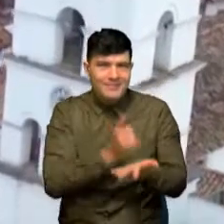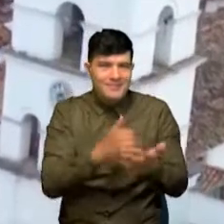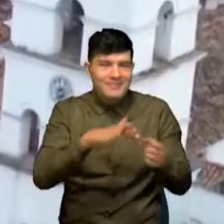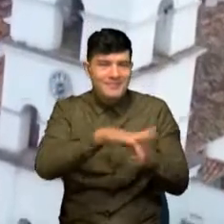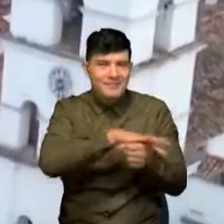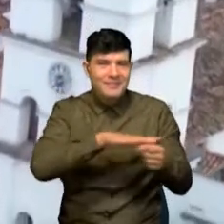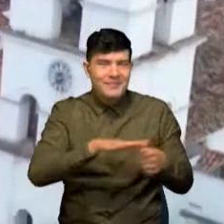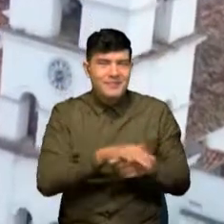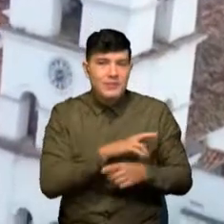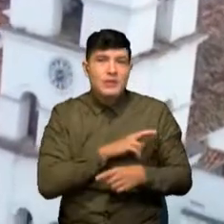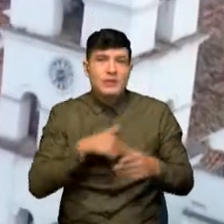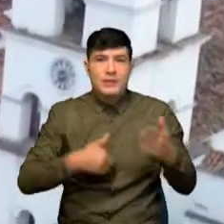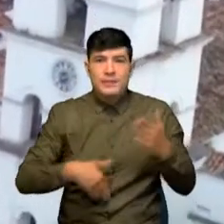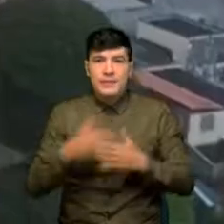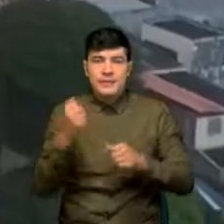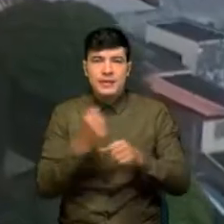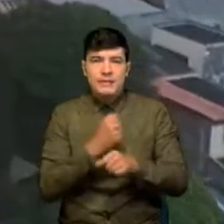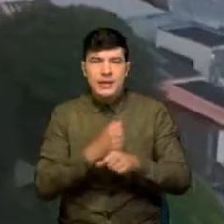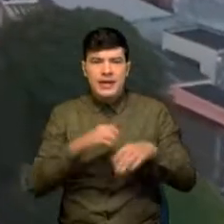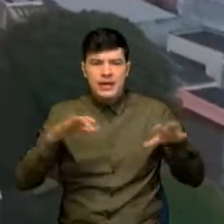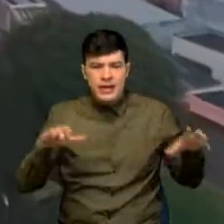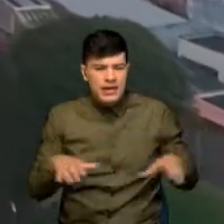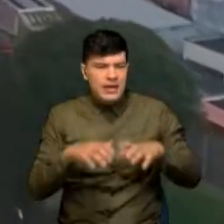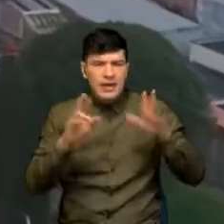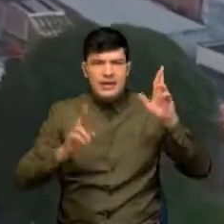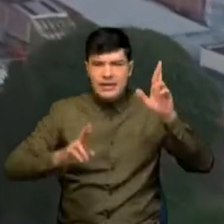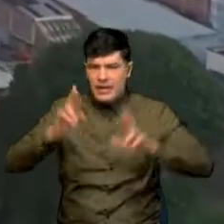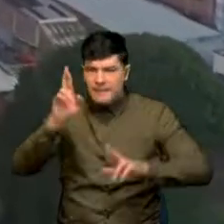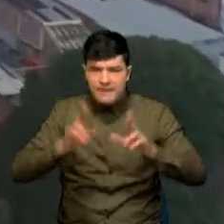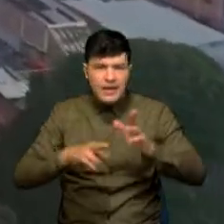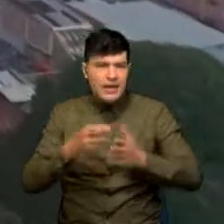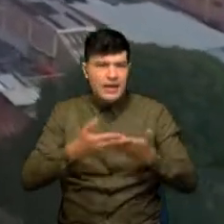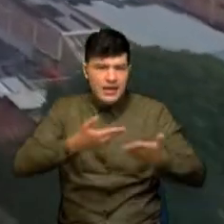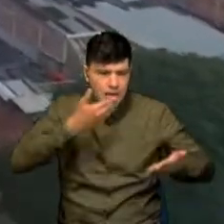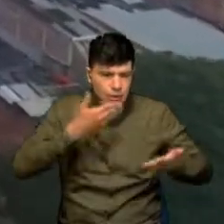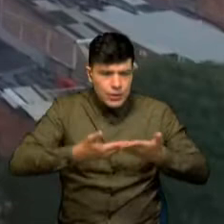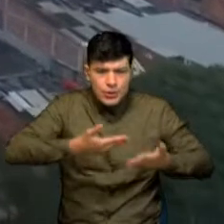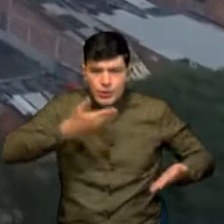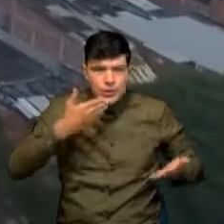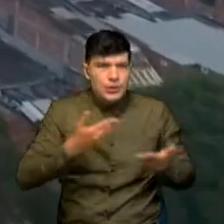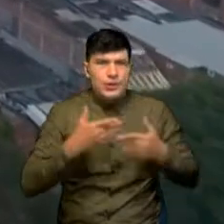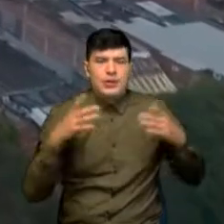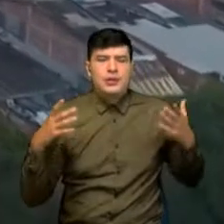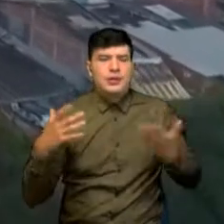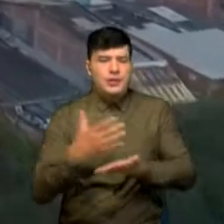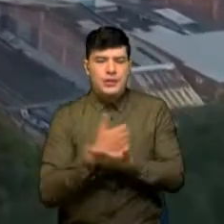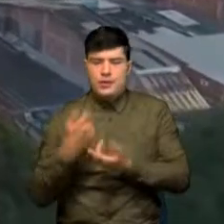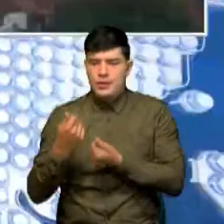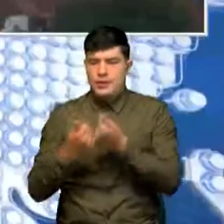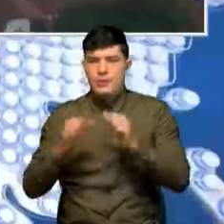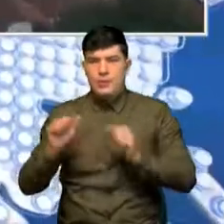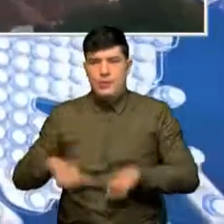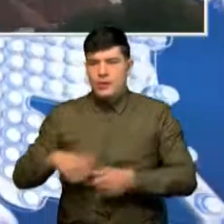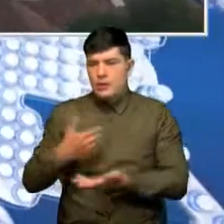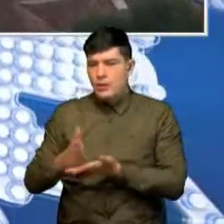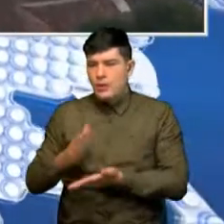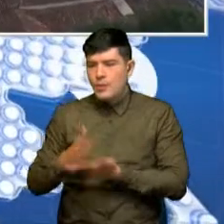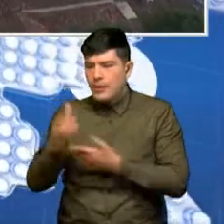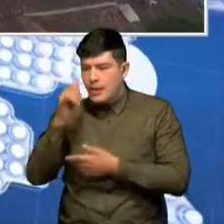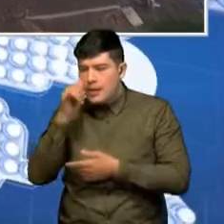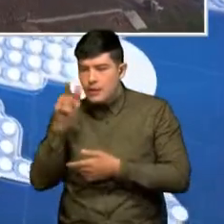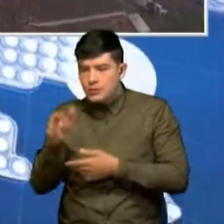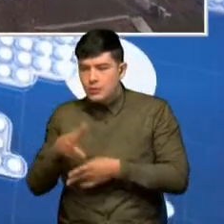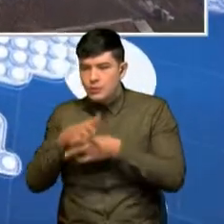hacer actividades, mutes, rifas, para poder comprar cámaras que ya nos cuiden las partes de